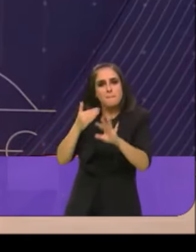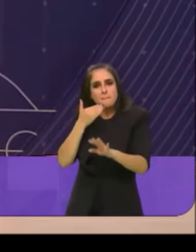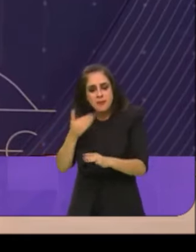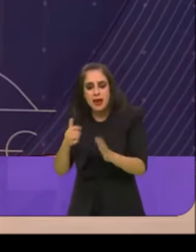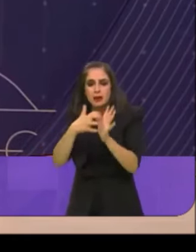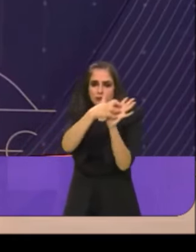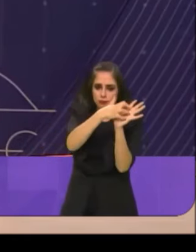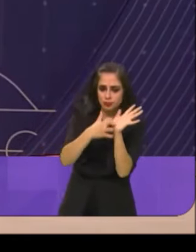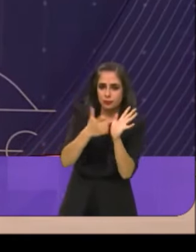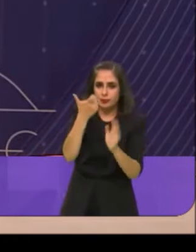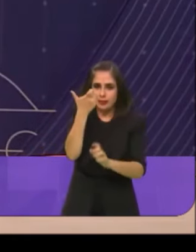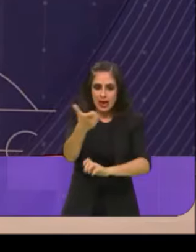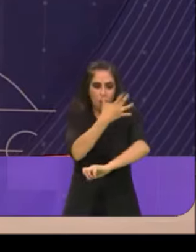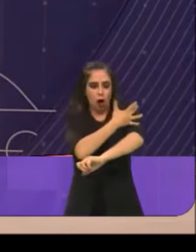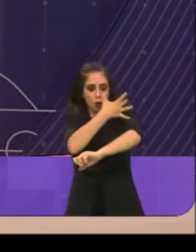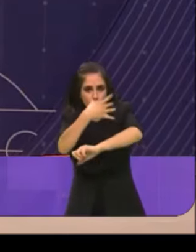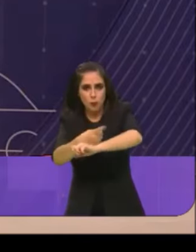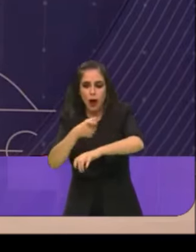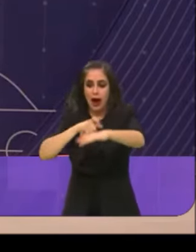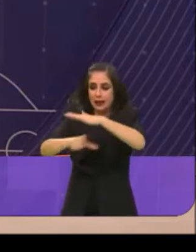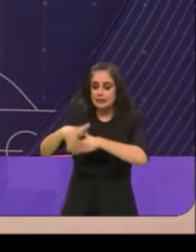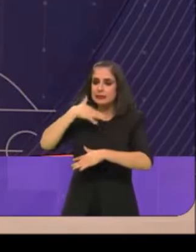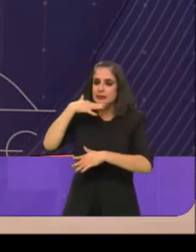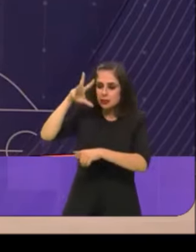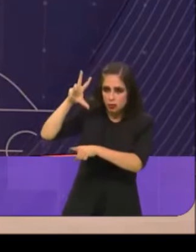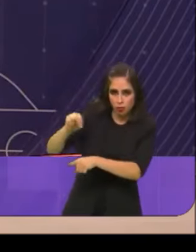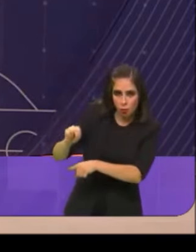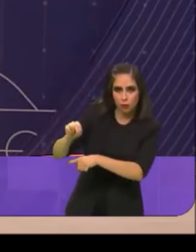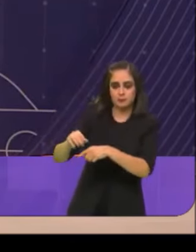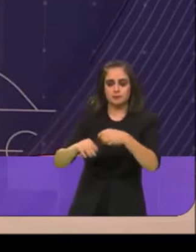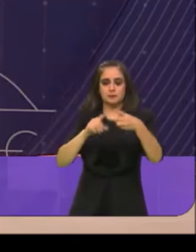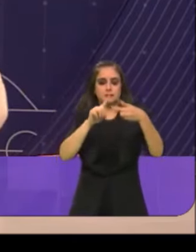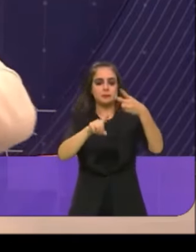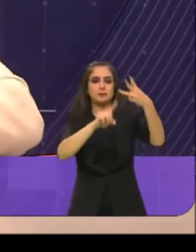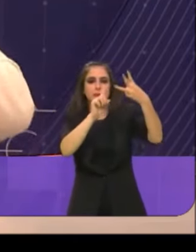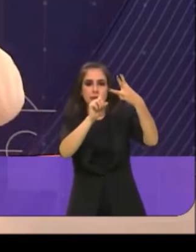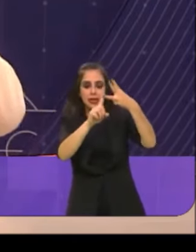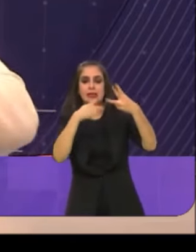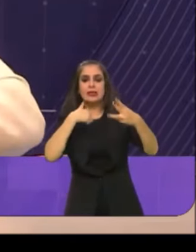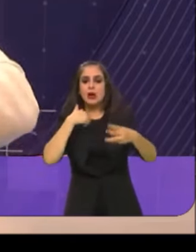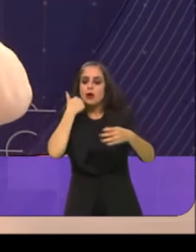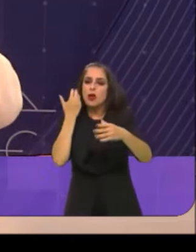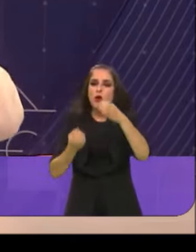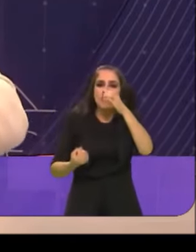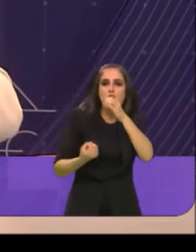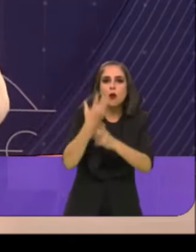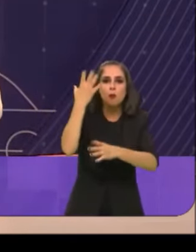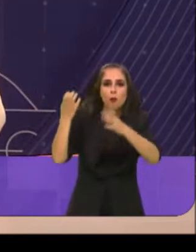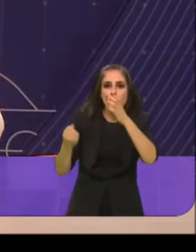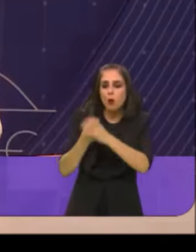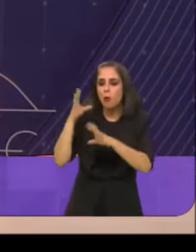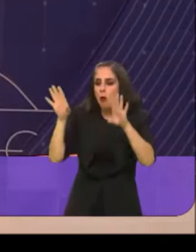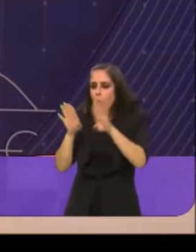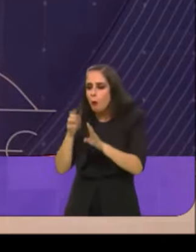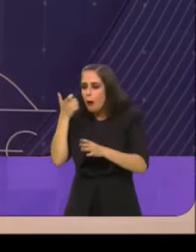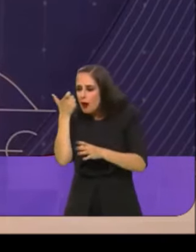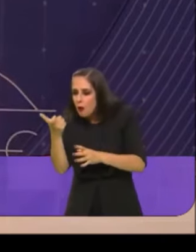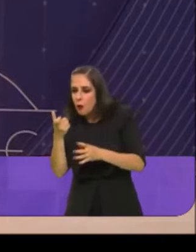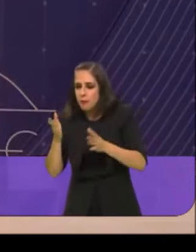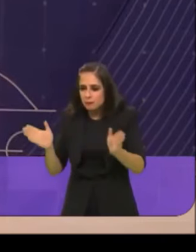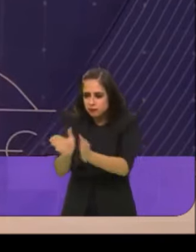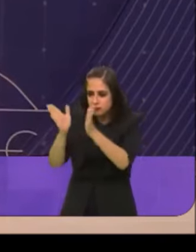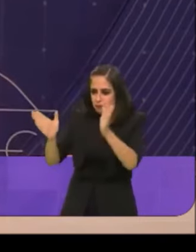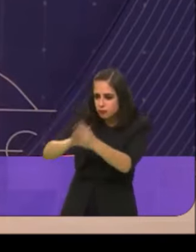ante el electorado su plan de acción para mejorar la situación de la ciudad capital y chartor Ski se esforzó por llamar la